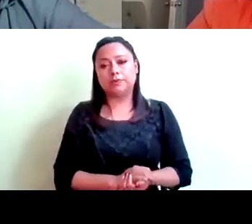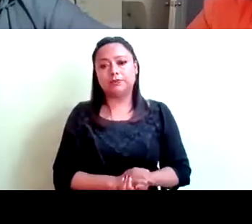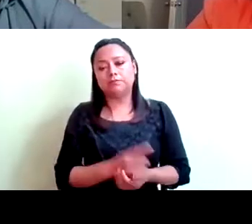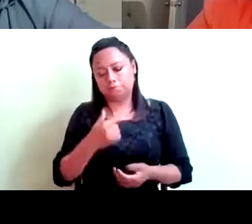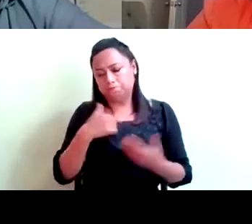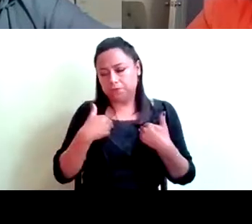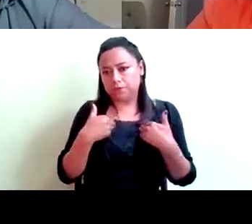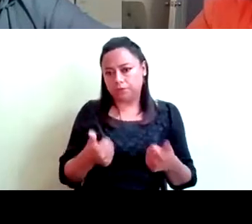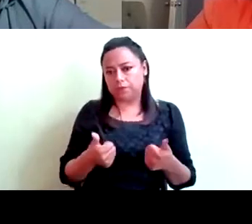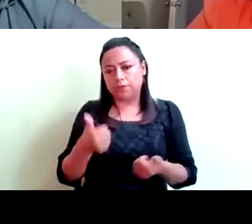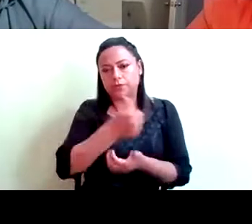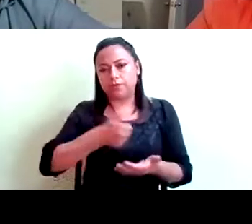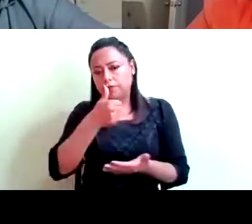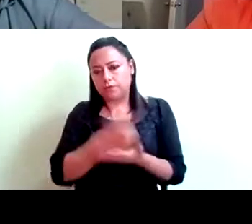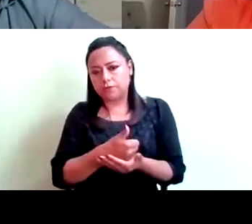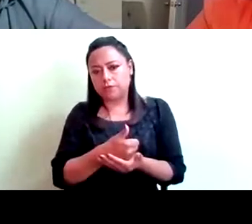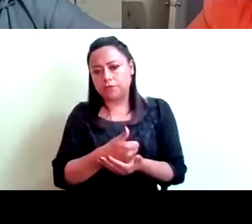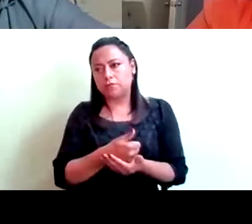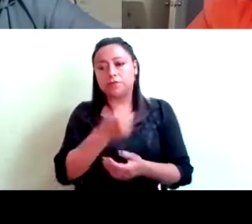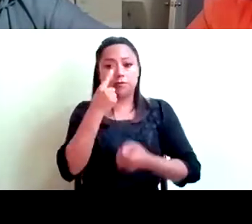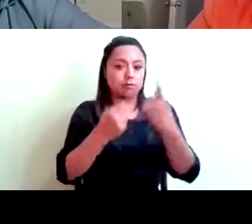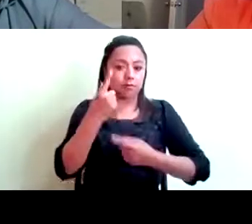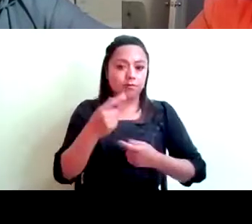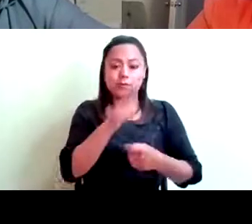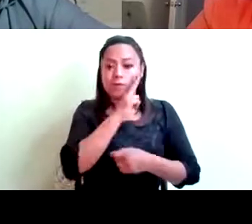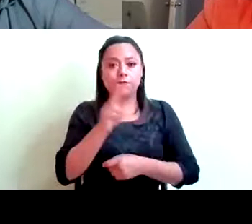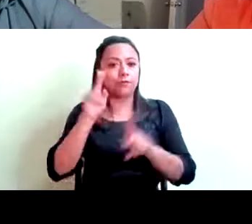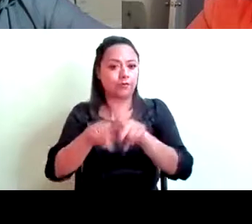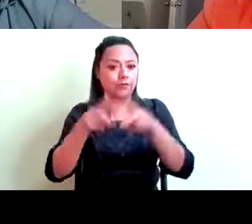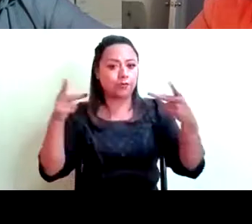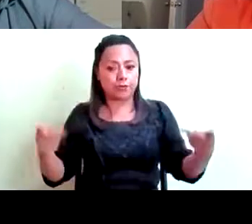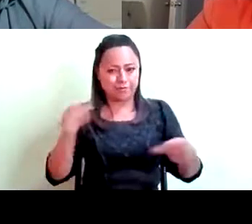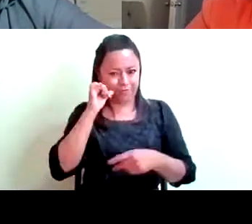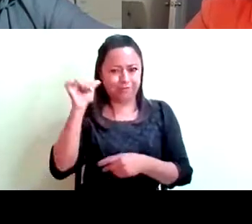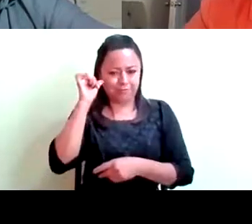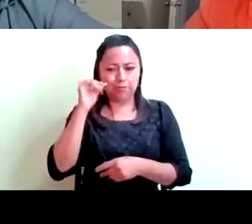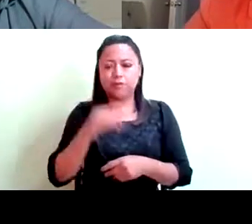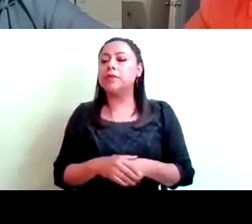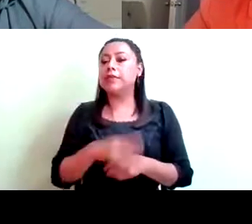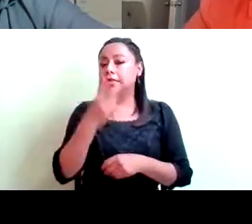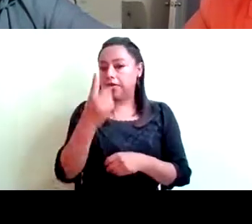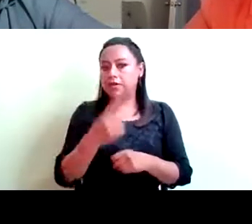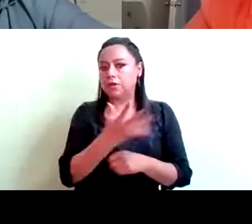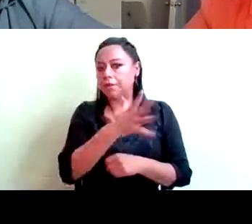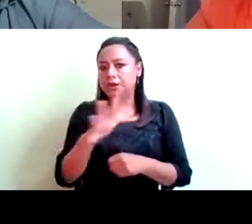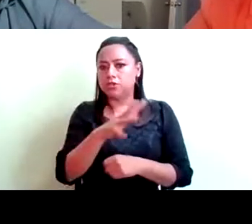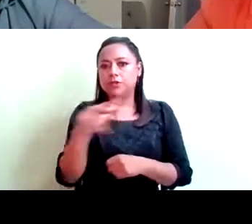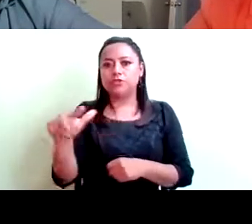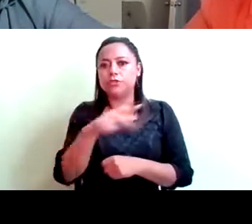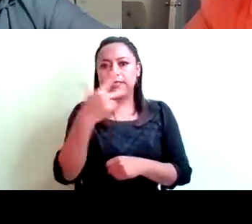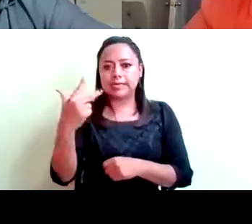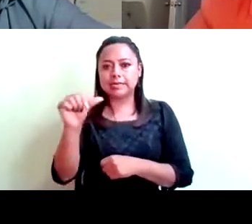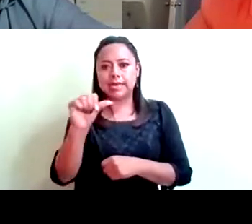en la ciudad y según las notas periodísticas que salieron el día de ayer, abrieron entre 13 y 15